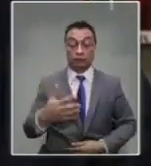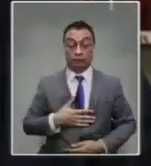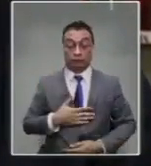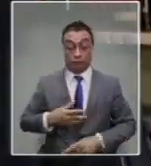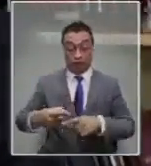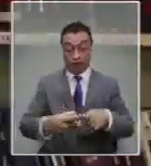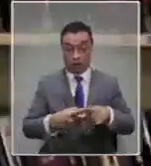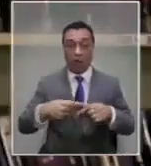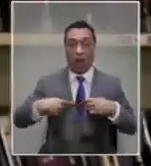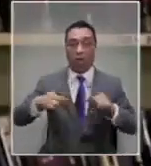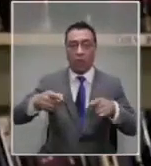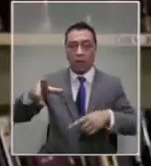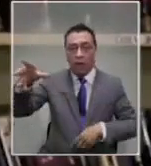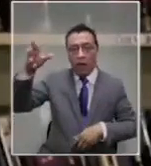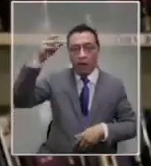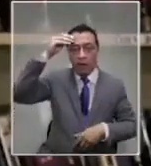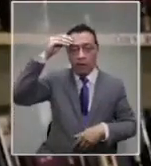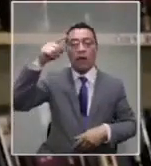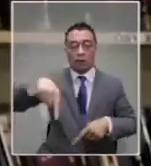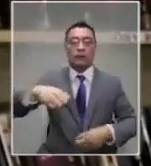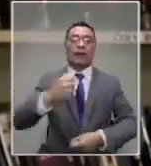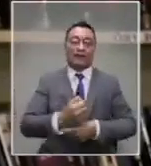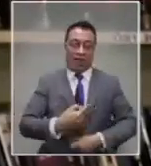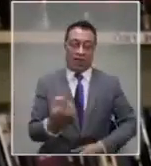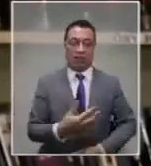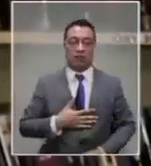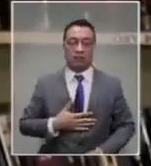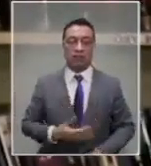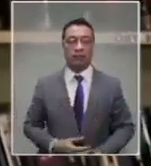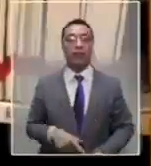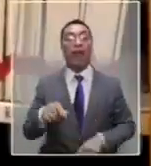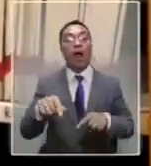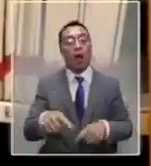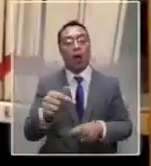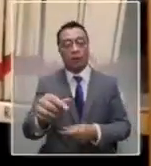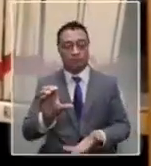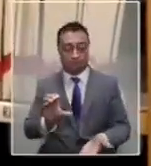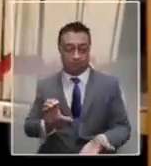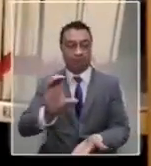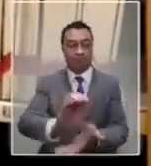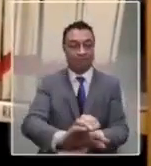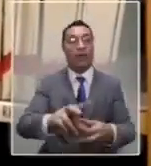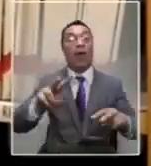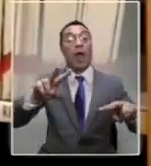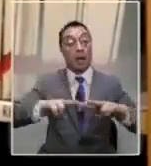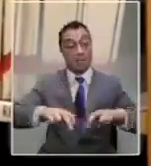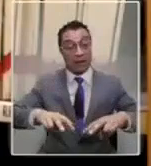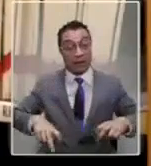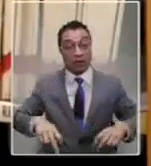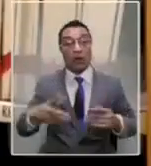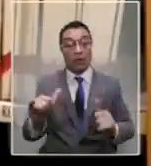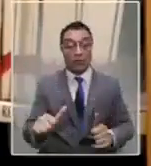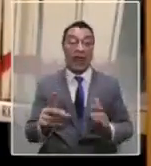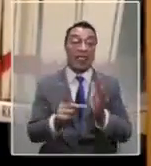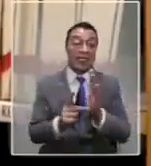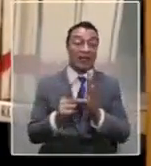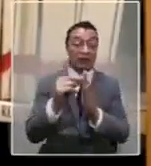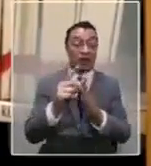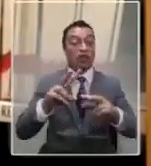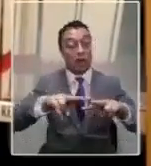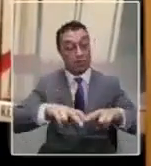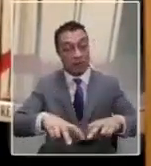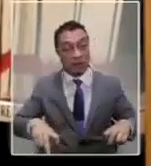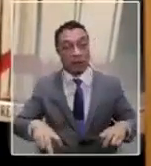nosotros como sociedad así lo entendemos. Y en eso nosotros estamos trabajando. Ahora la inversión en investigación, en